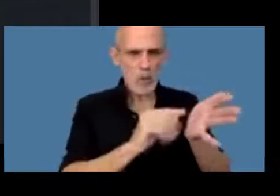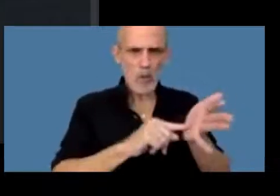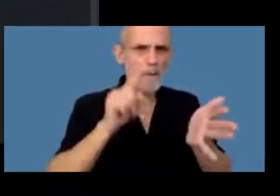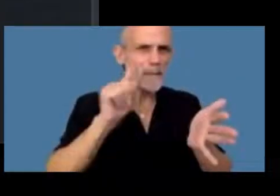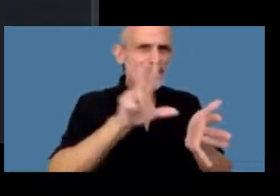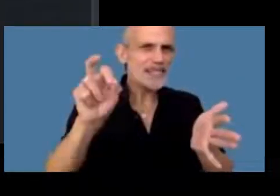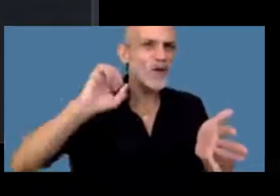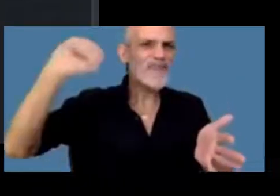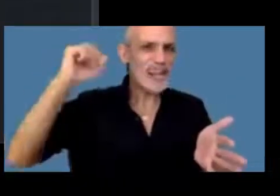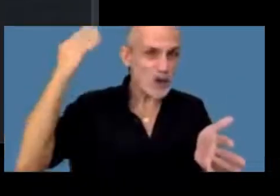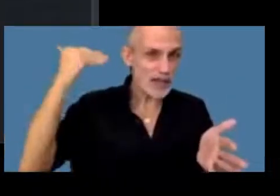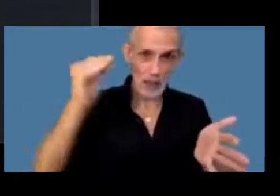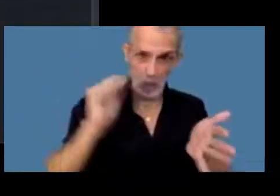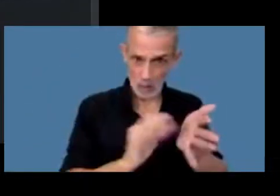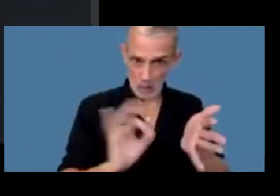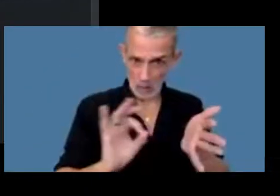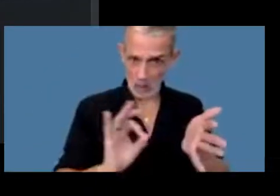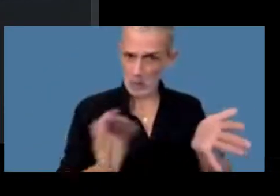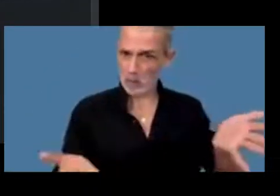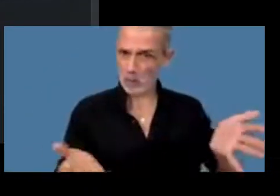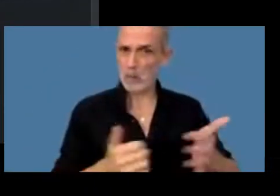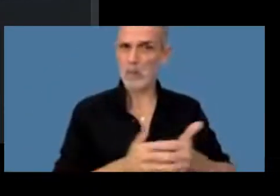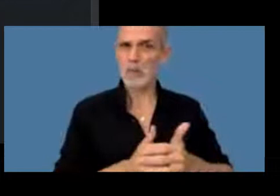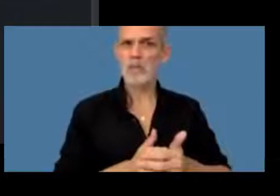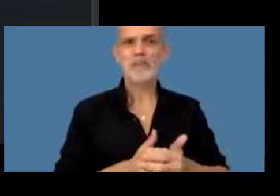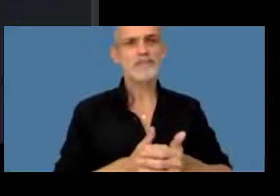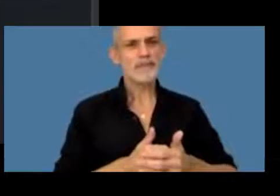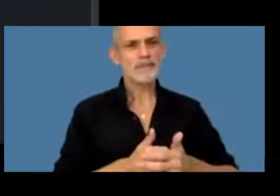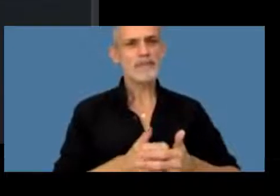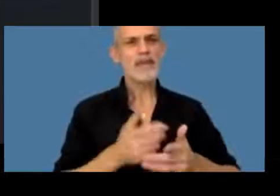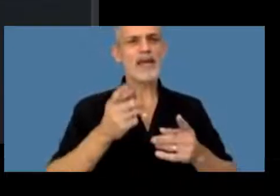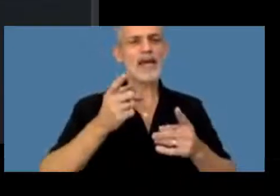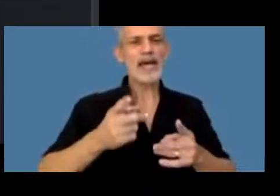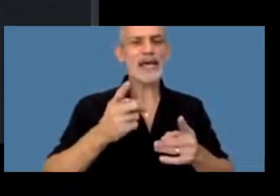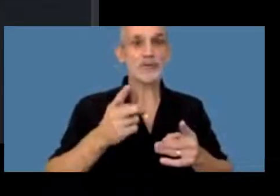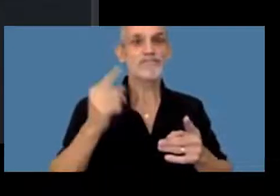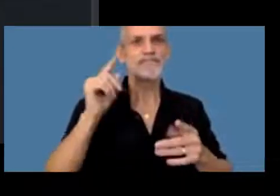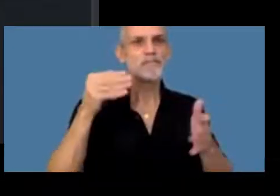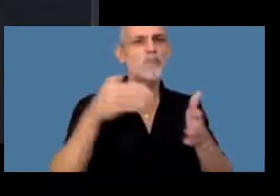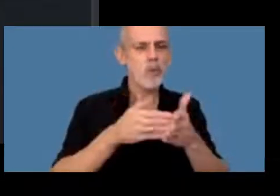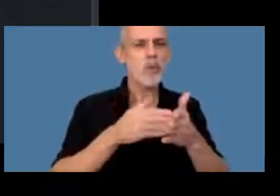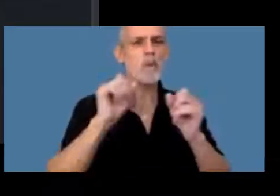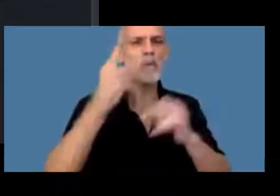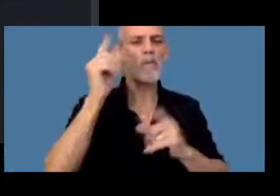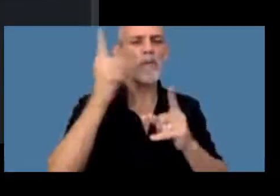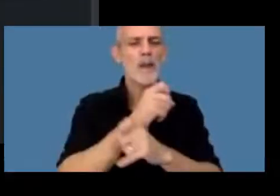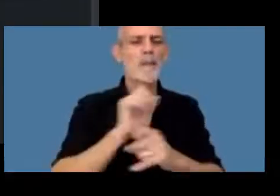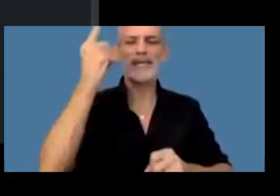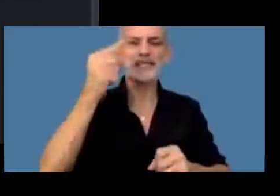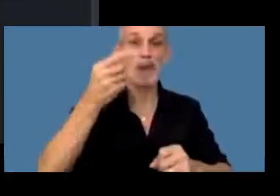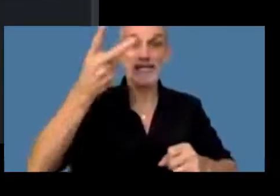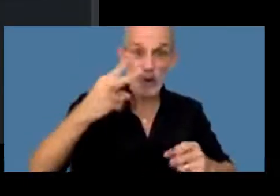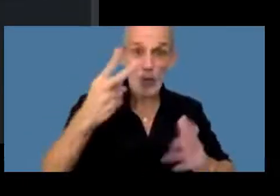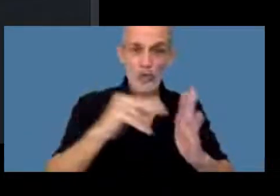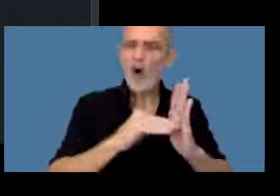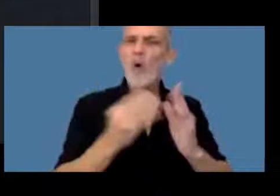antes. ¿No? Entonces, ese me parece que es el principal problema. Y el segundo problema es que,